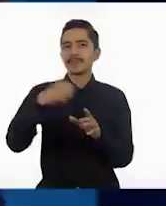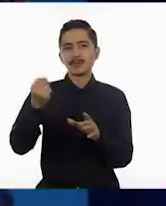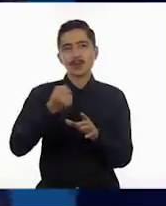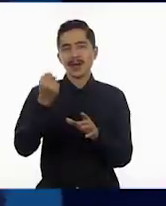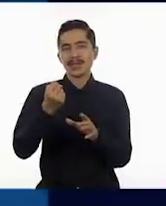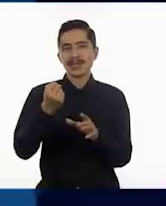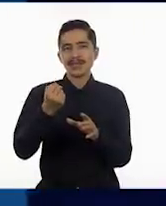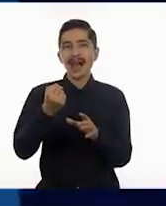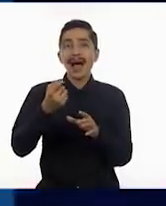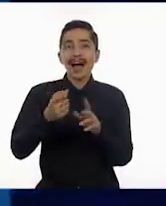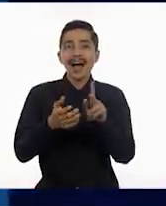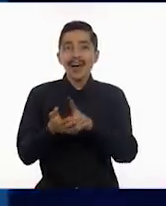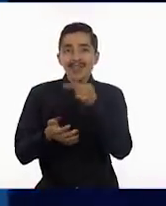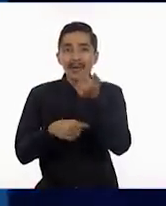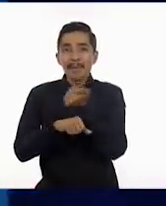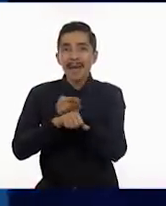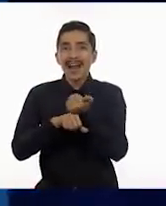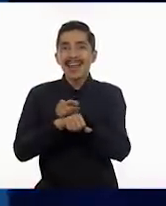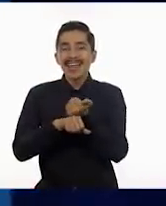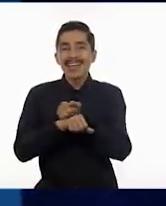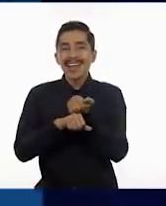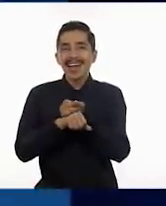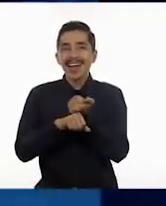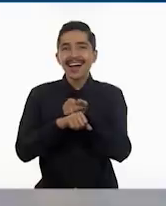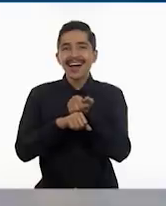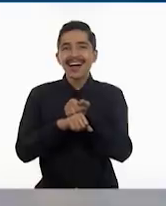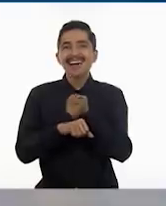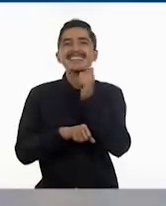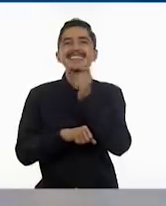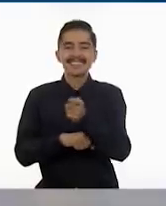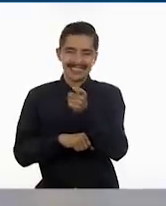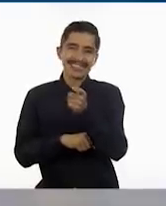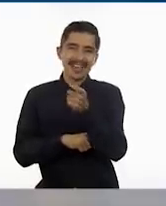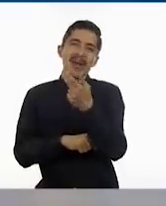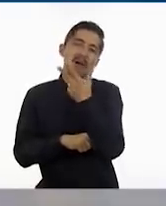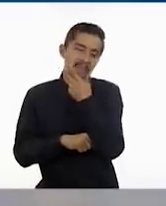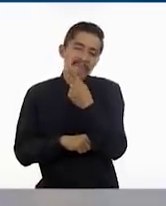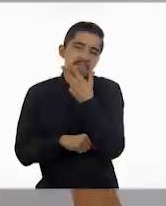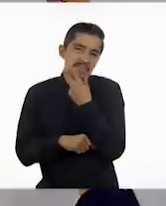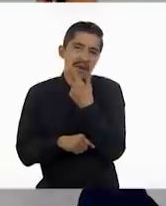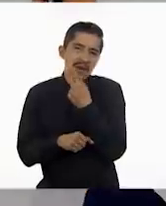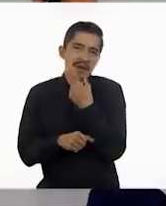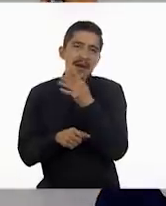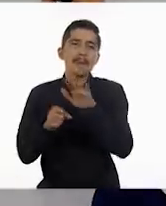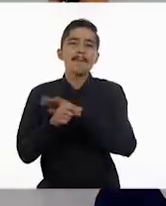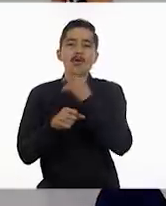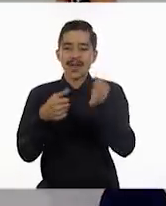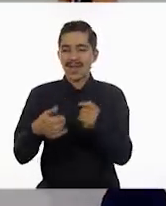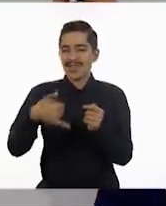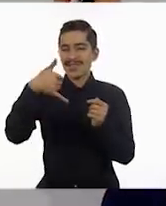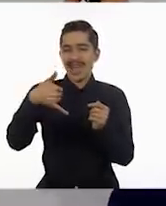Vamos a ver. Otra vez. Muy bien, otro niño porque aportó cromosoma Y.